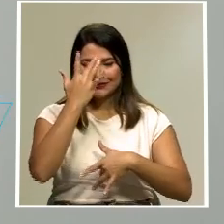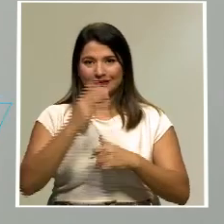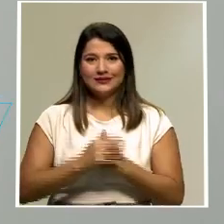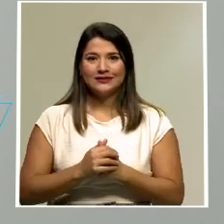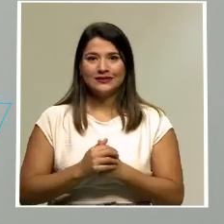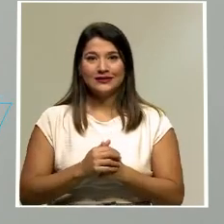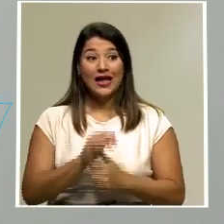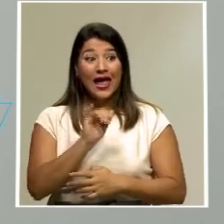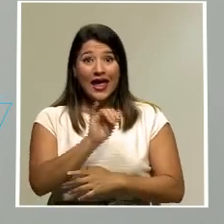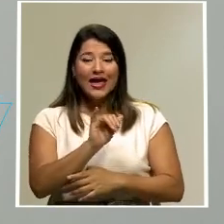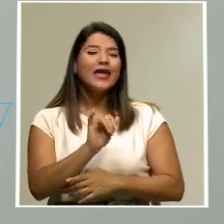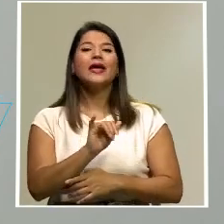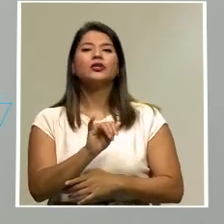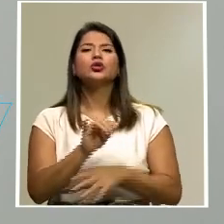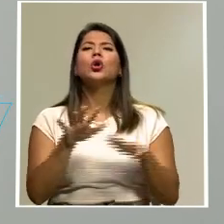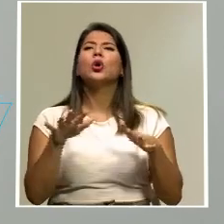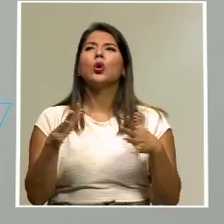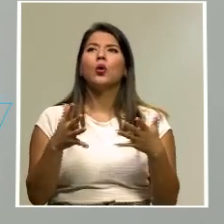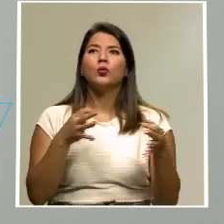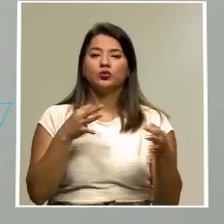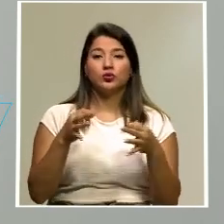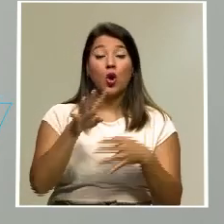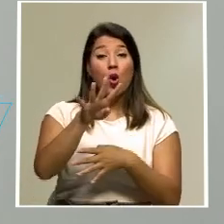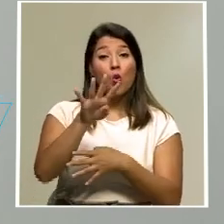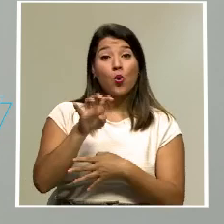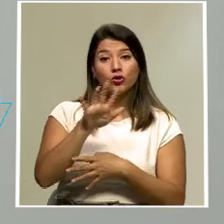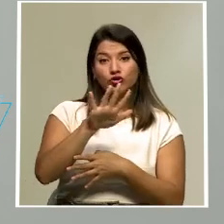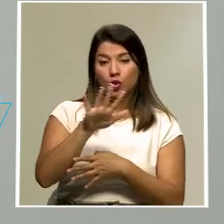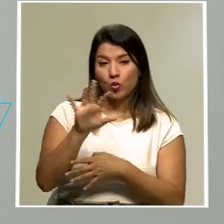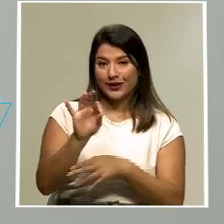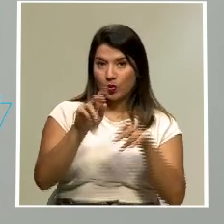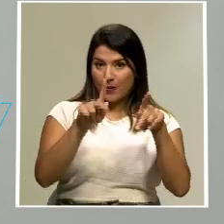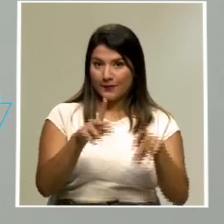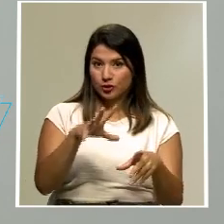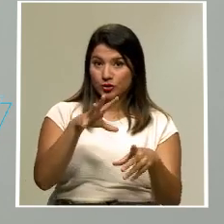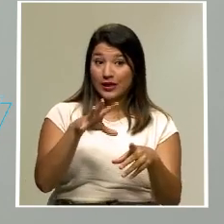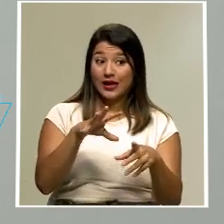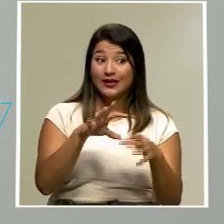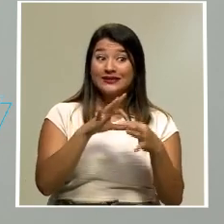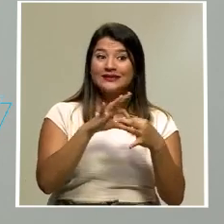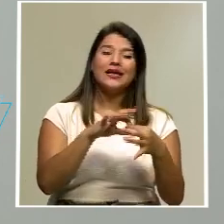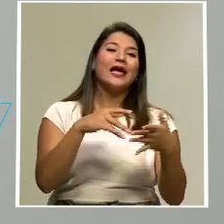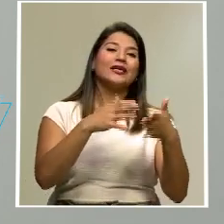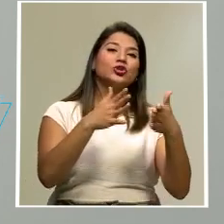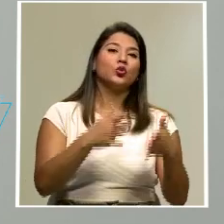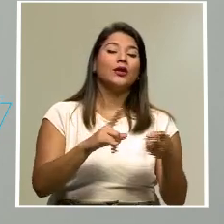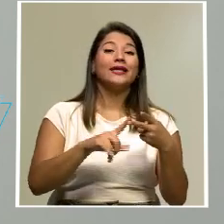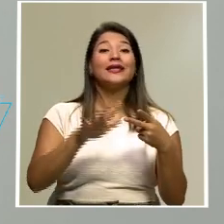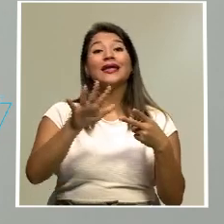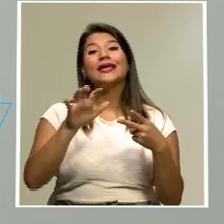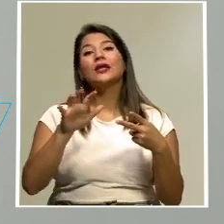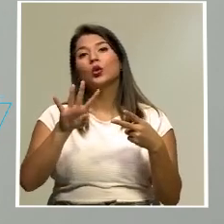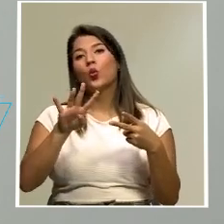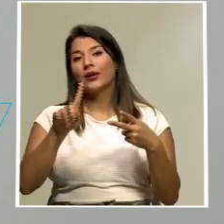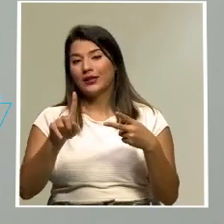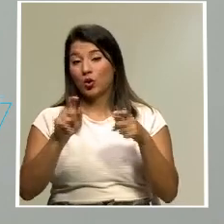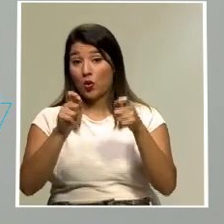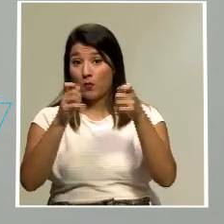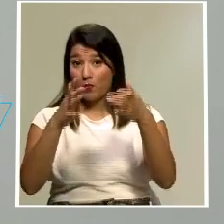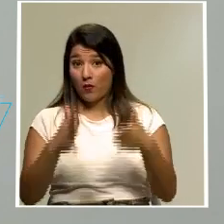Estos mismos se distribuyen de la siguiente manera: 459 pertenecen a estudiantes, 541 al estrato